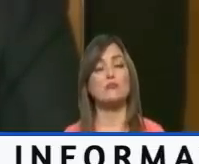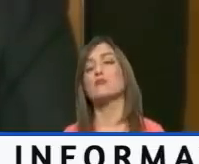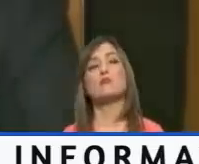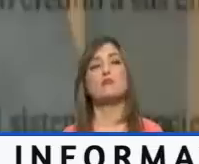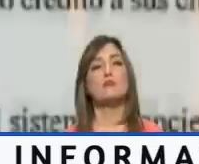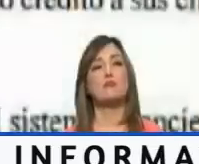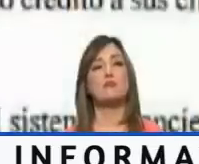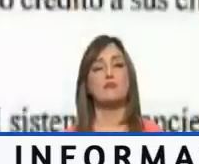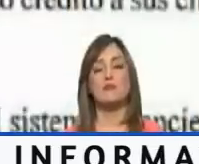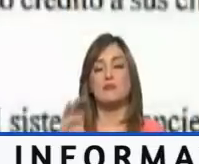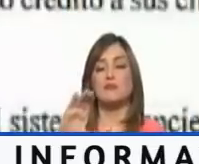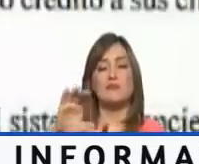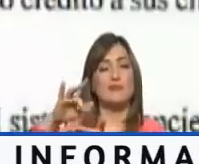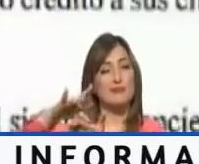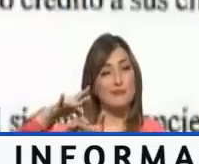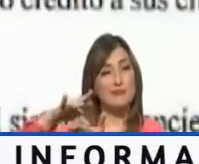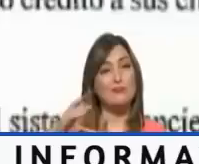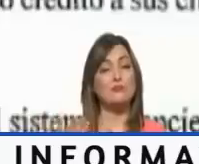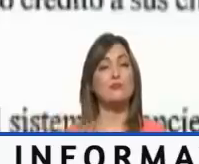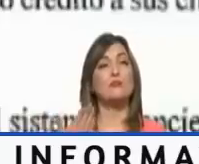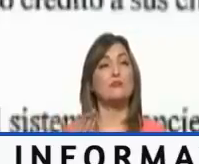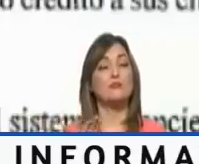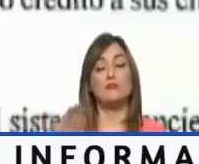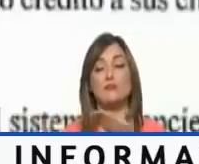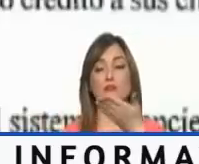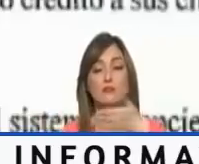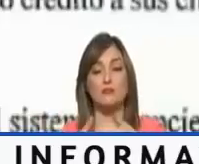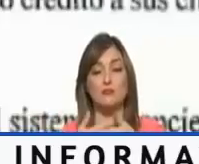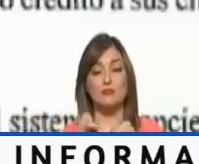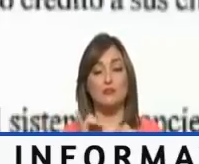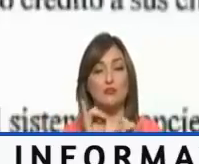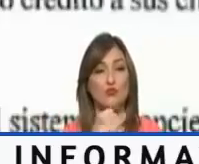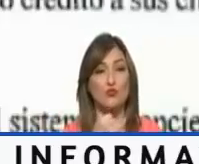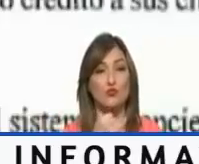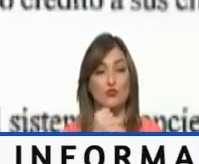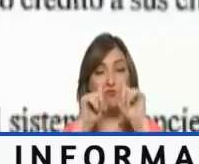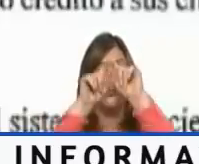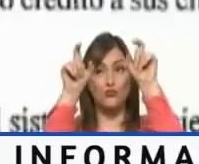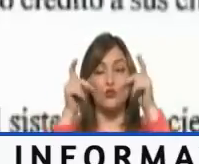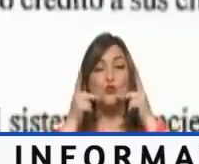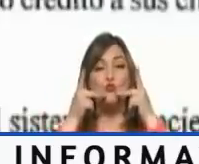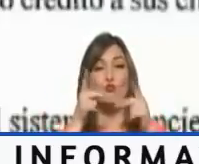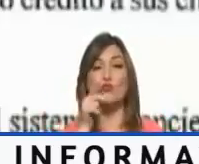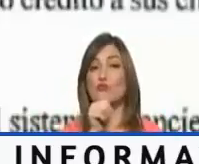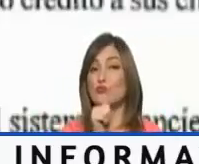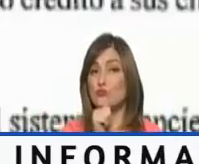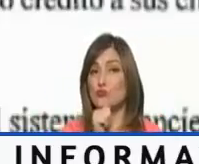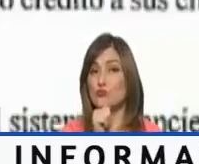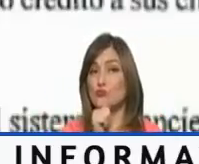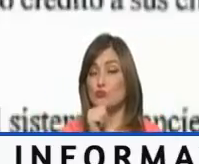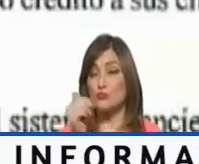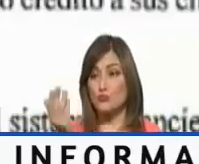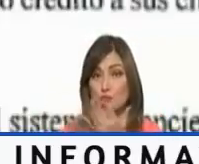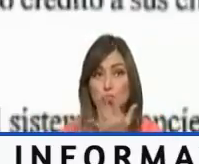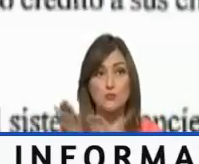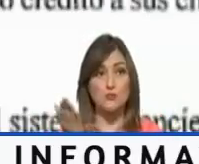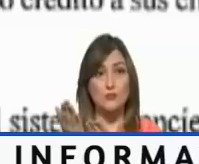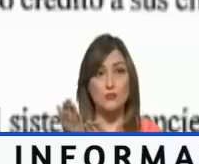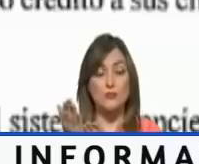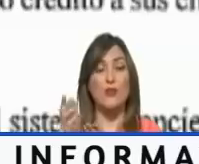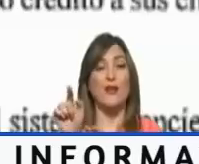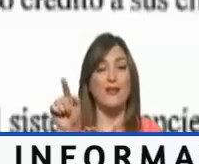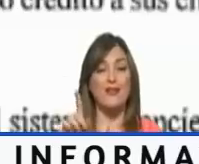de riesgo. Por lo que se dispone que todas las instituciones, empresas públicas y privadas que prestan el servicio de